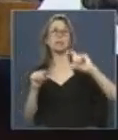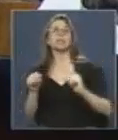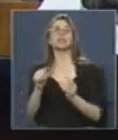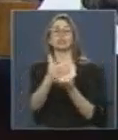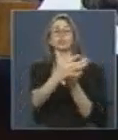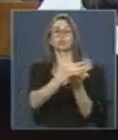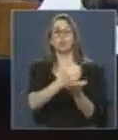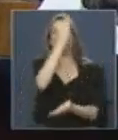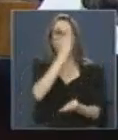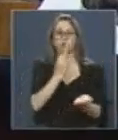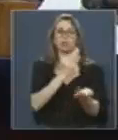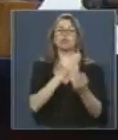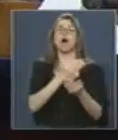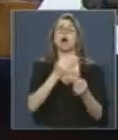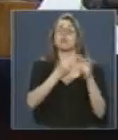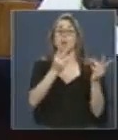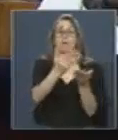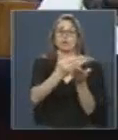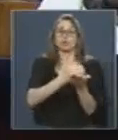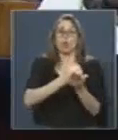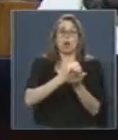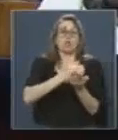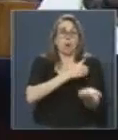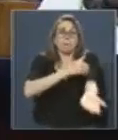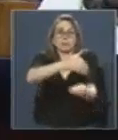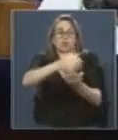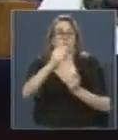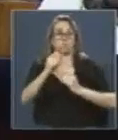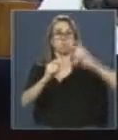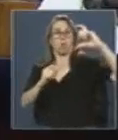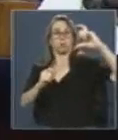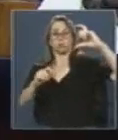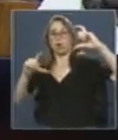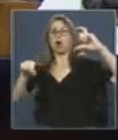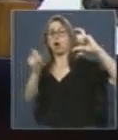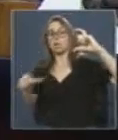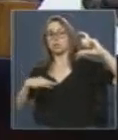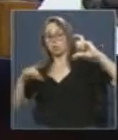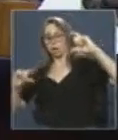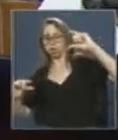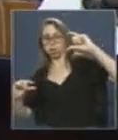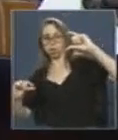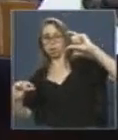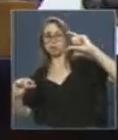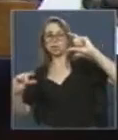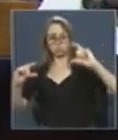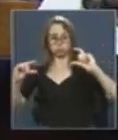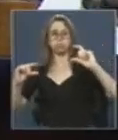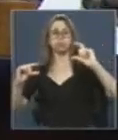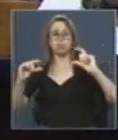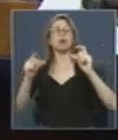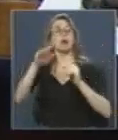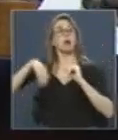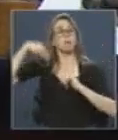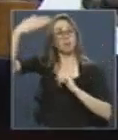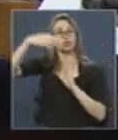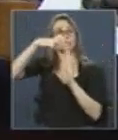altos salarios, persisto, quisiera para adelante los próximos reajustes, que